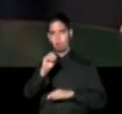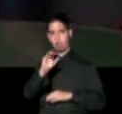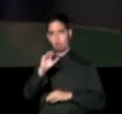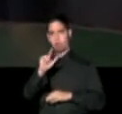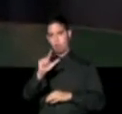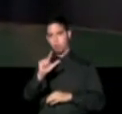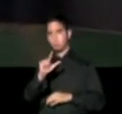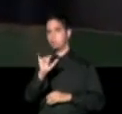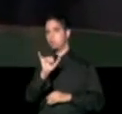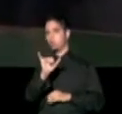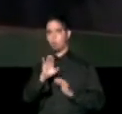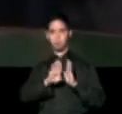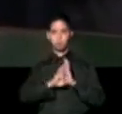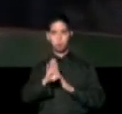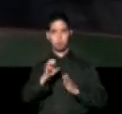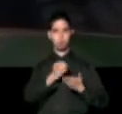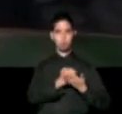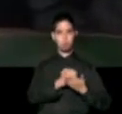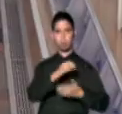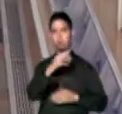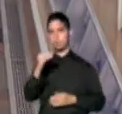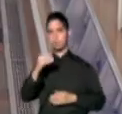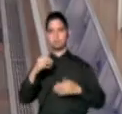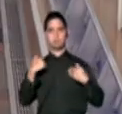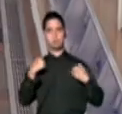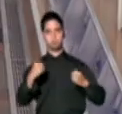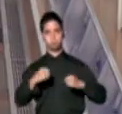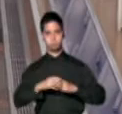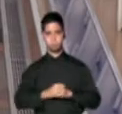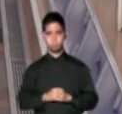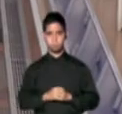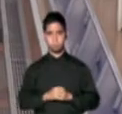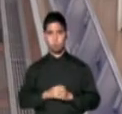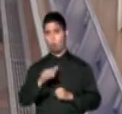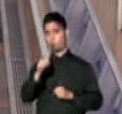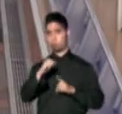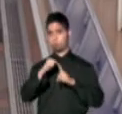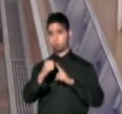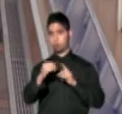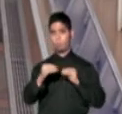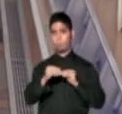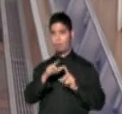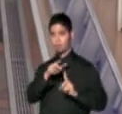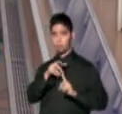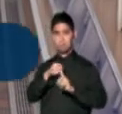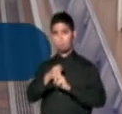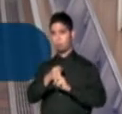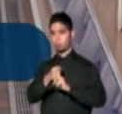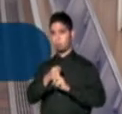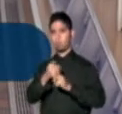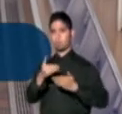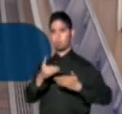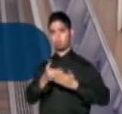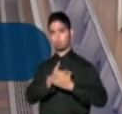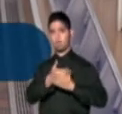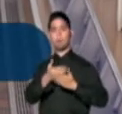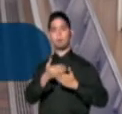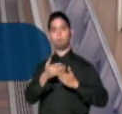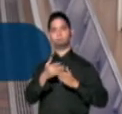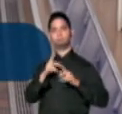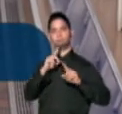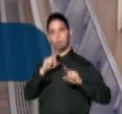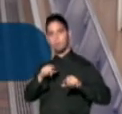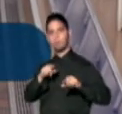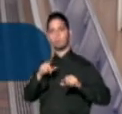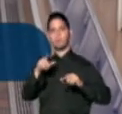el desarrollo económico y salud. Por otra parte, el sector que más se va a ver impactado por las nuevas políticas del presidente